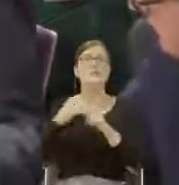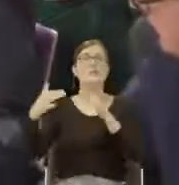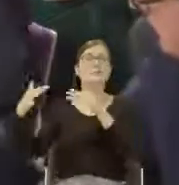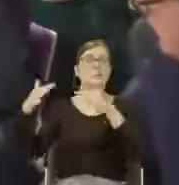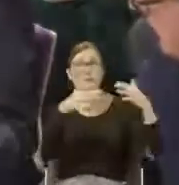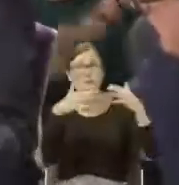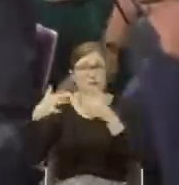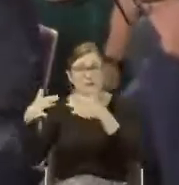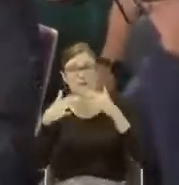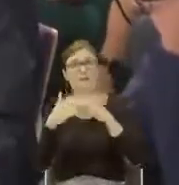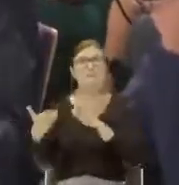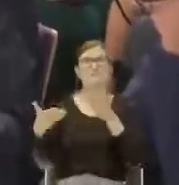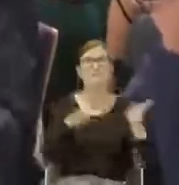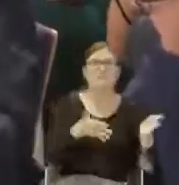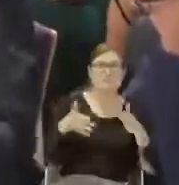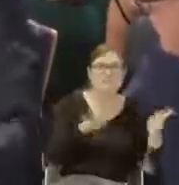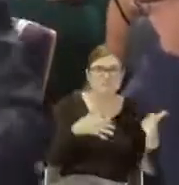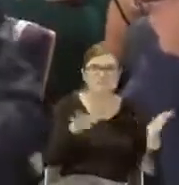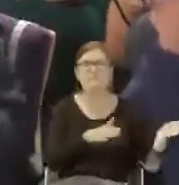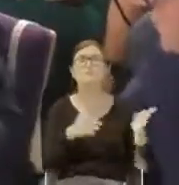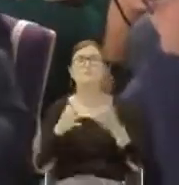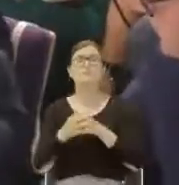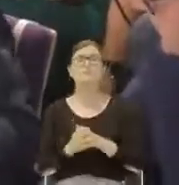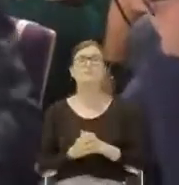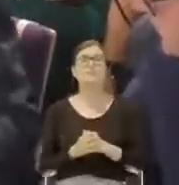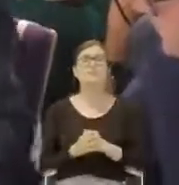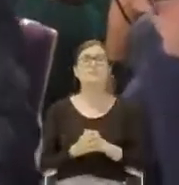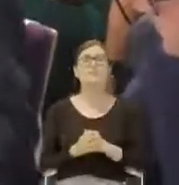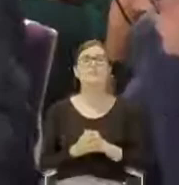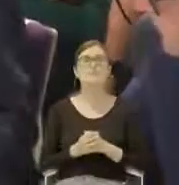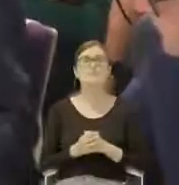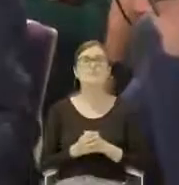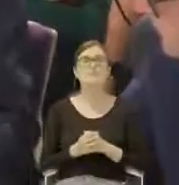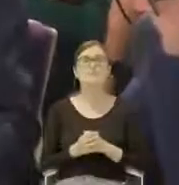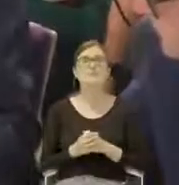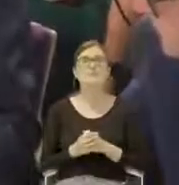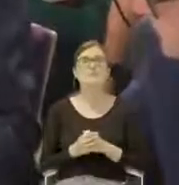Vamos a hablar claro. Los Estados aprueban las leyes, deciden las guerras,